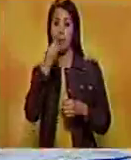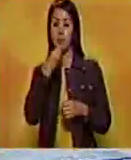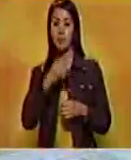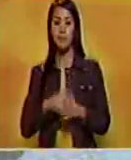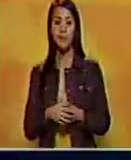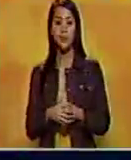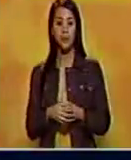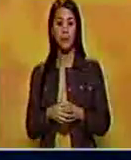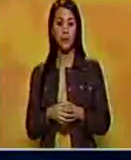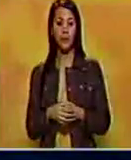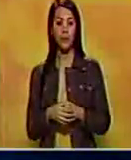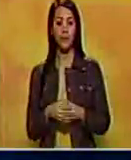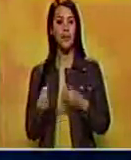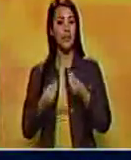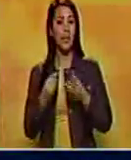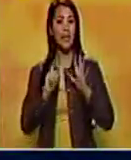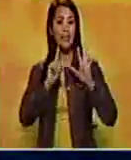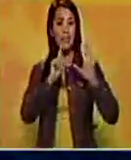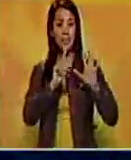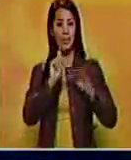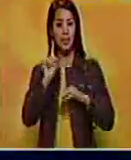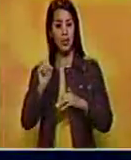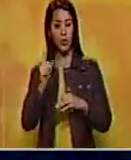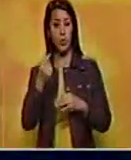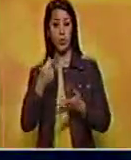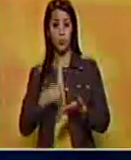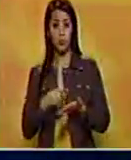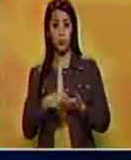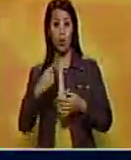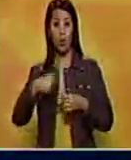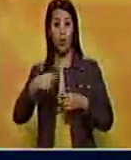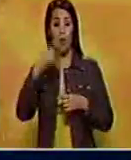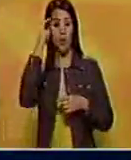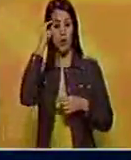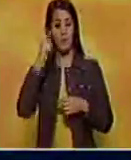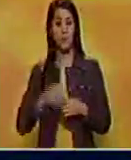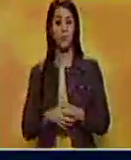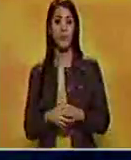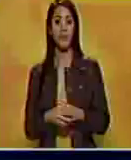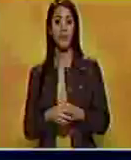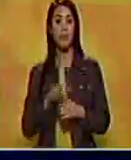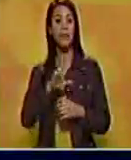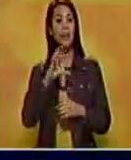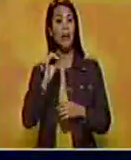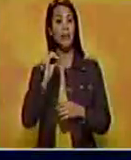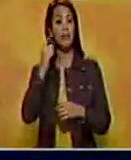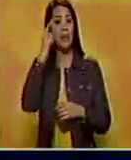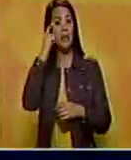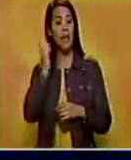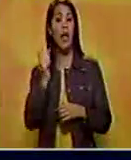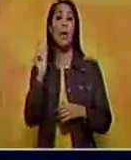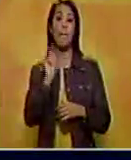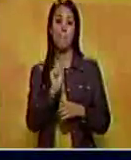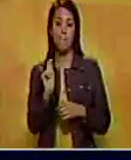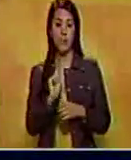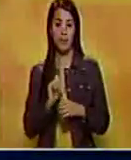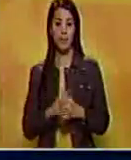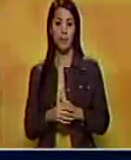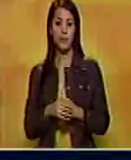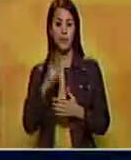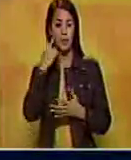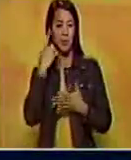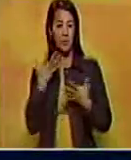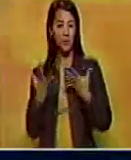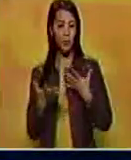cálculo se hará a 61 unidades tributarias por día a razón de 30 días por mes pudiendo percibir hasta un